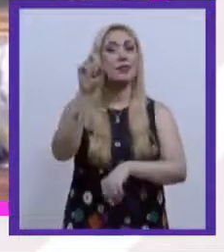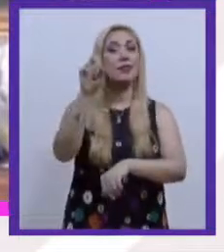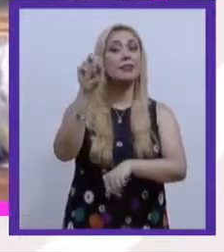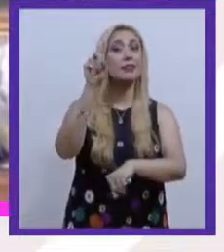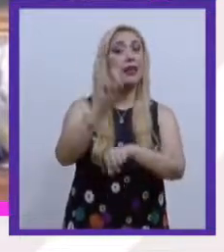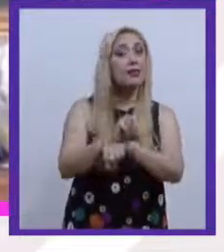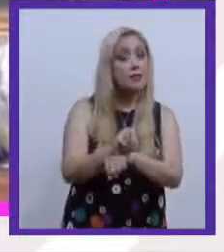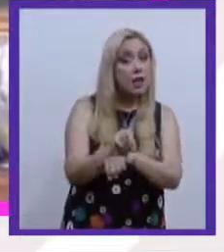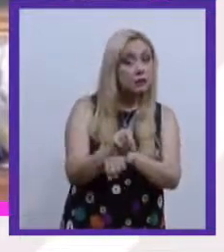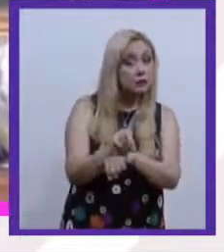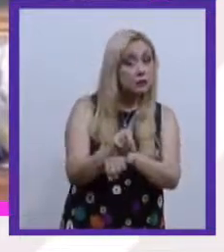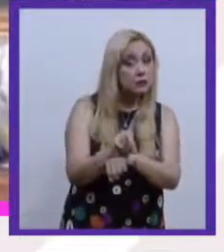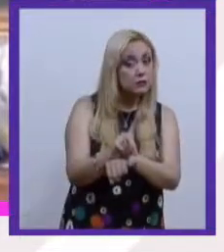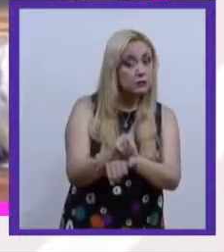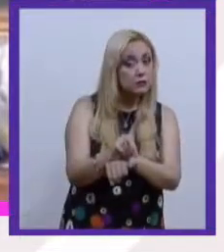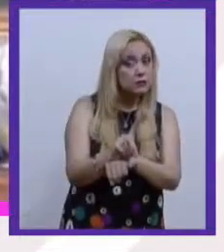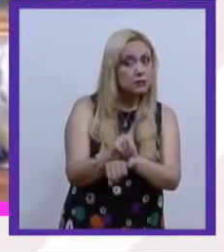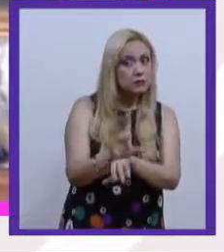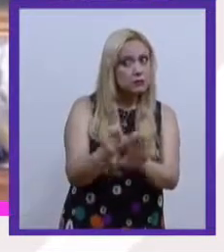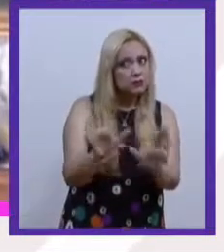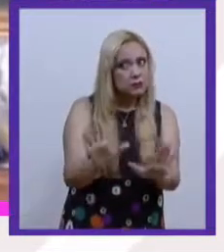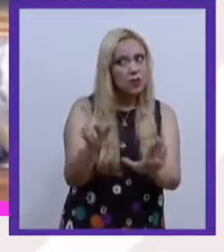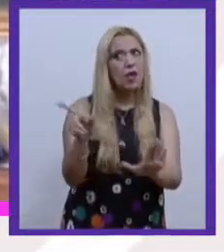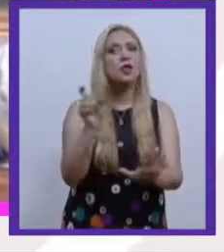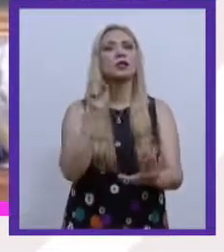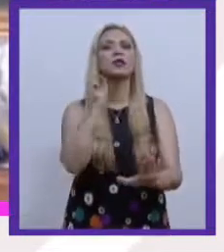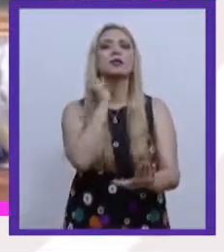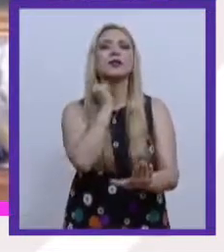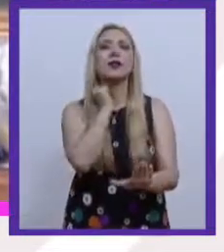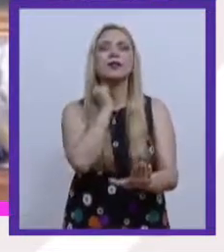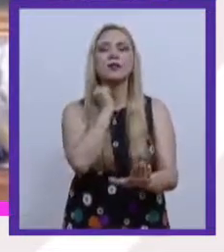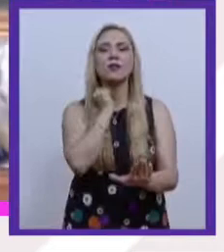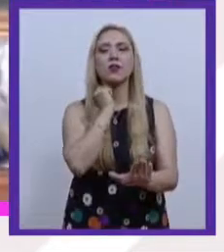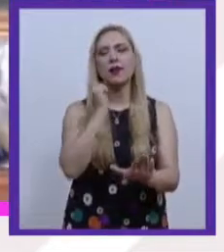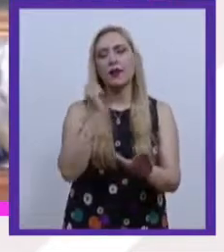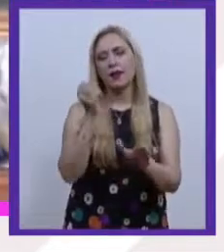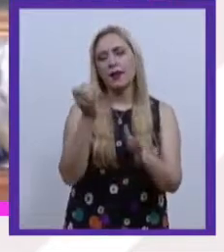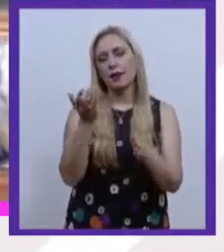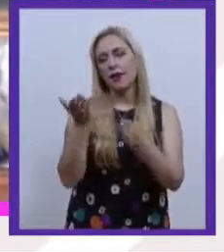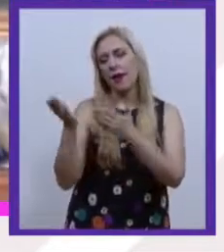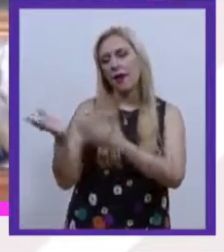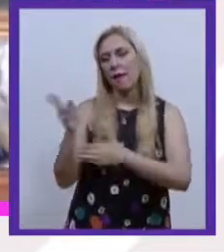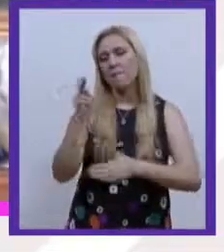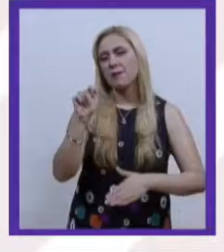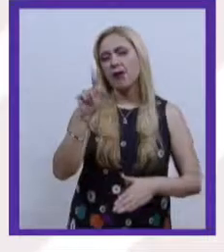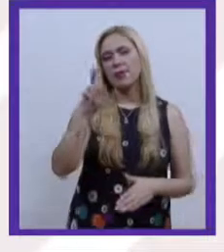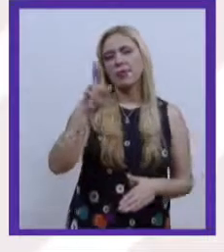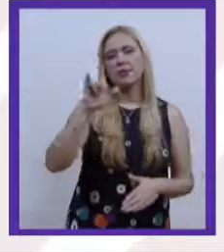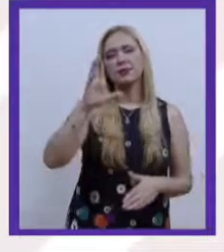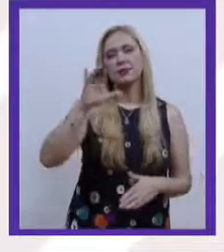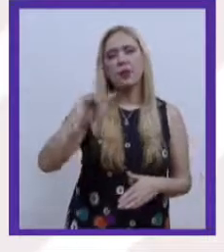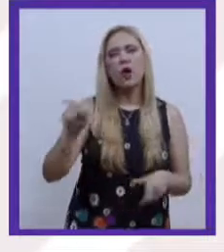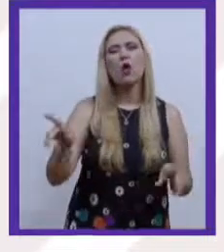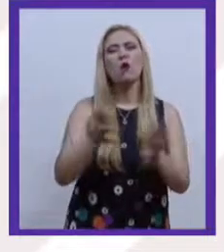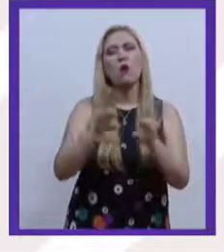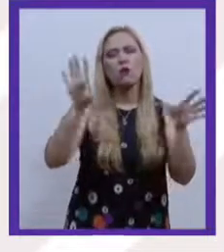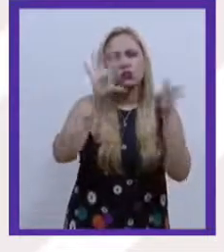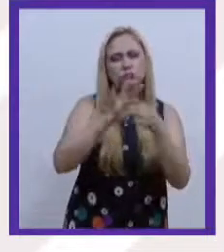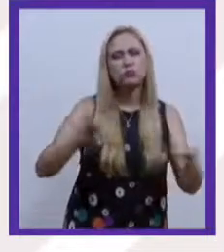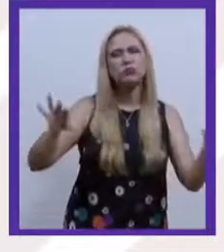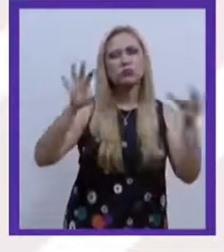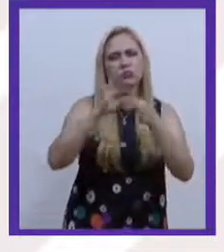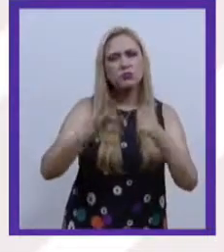días. Entonces, pues me gustaría que la senadora Patricia nos platicaras un poquito sobre esta reforma y en qué